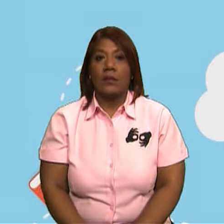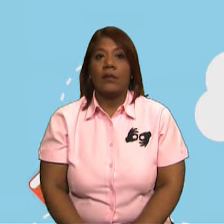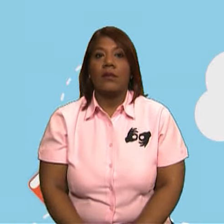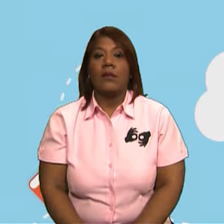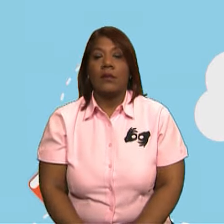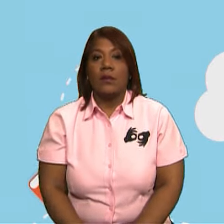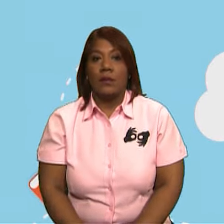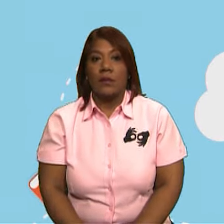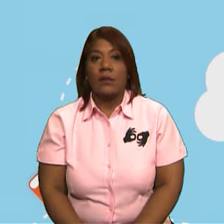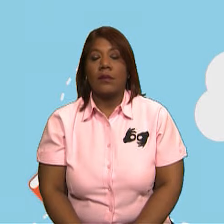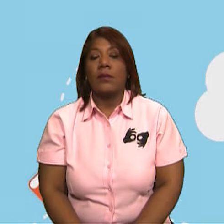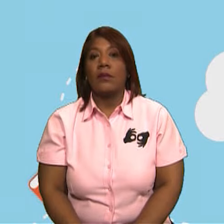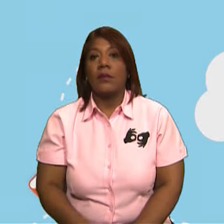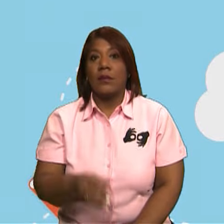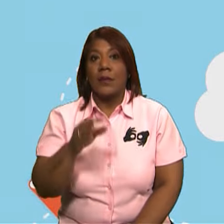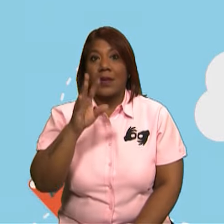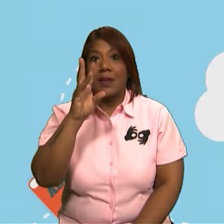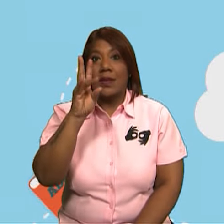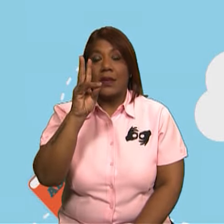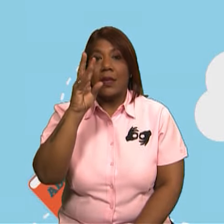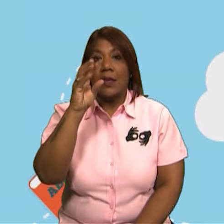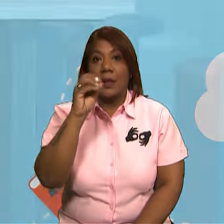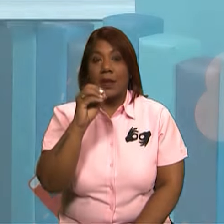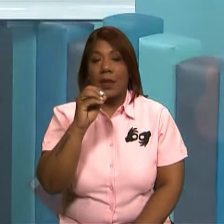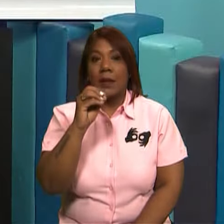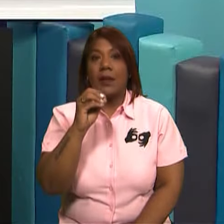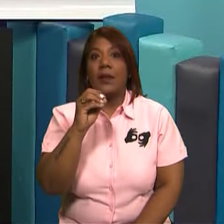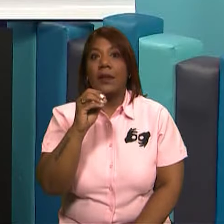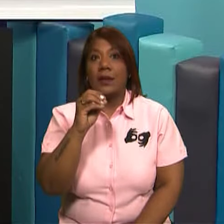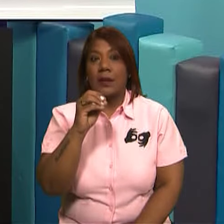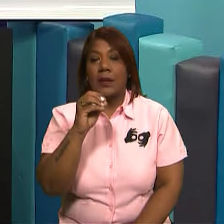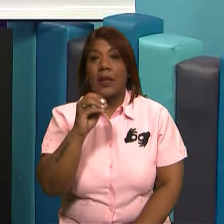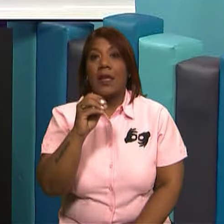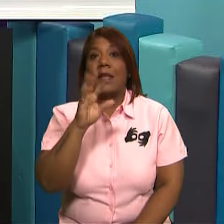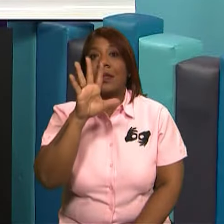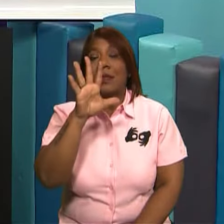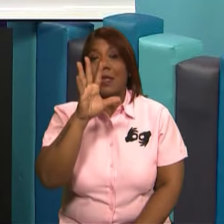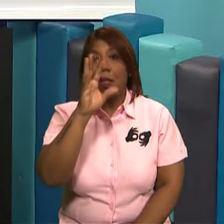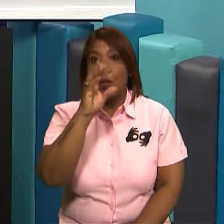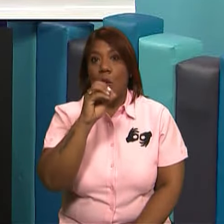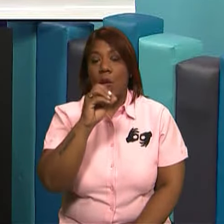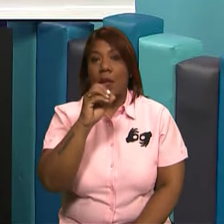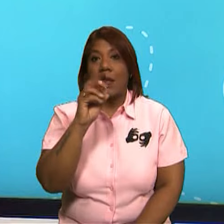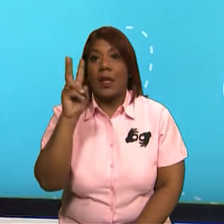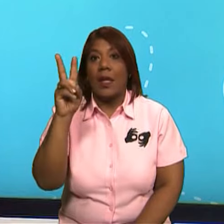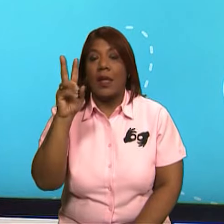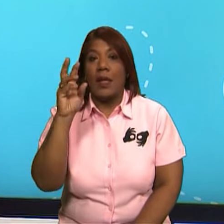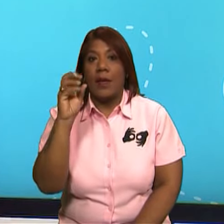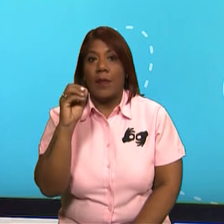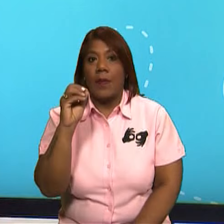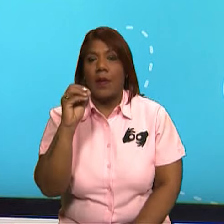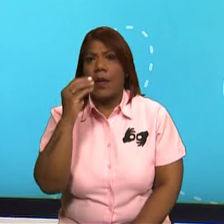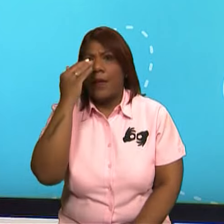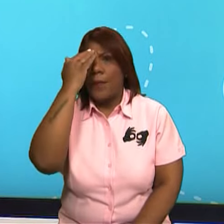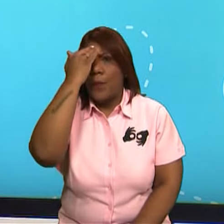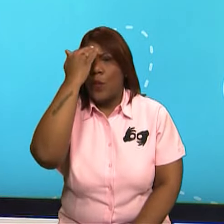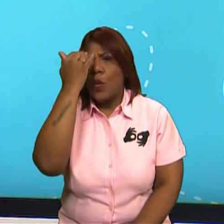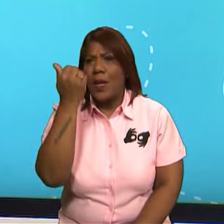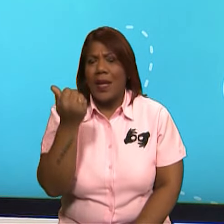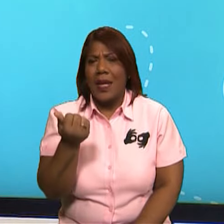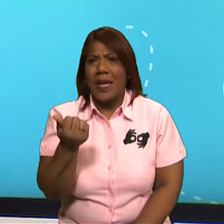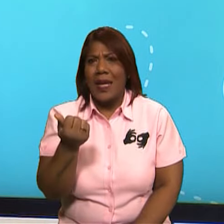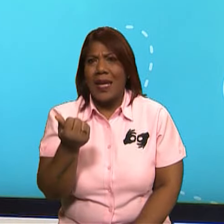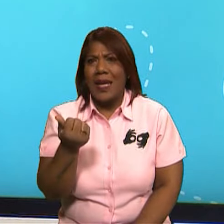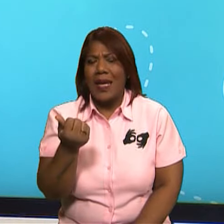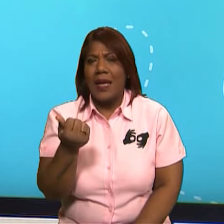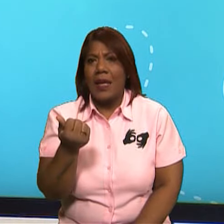descomponiendo el dividendo, que es 70 en 50 y 20. ¿Por qué en 50 y 20? Porque